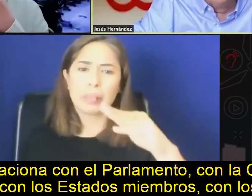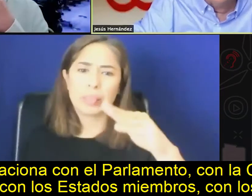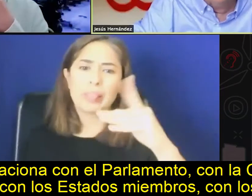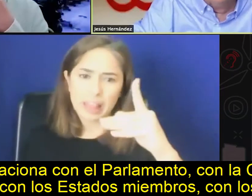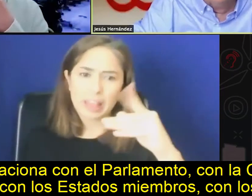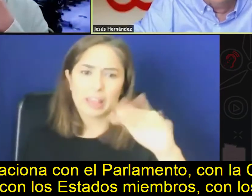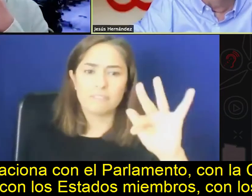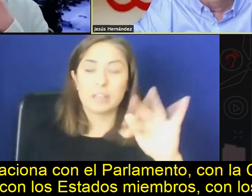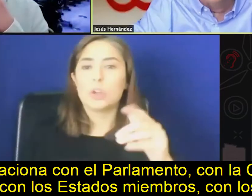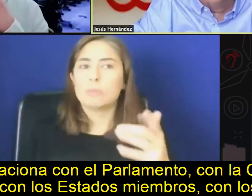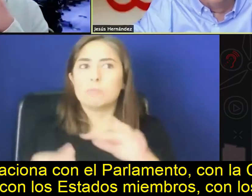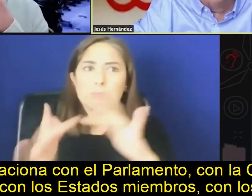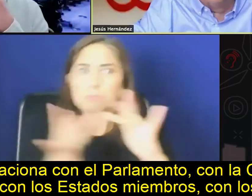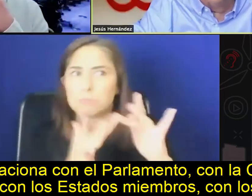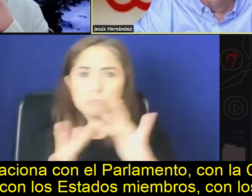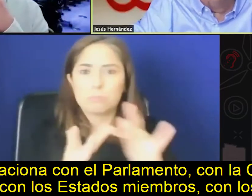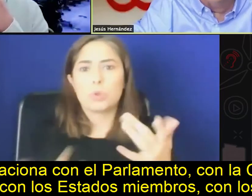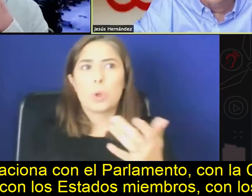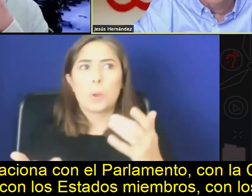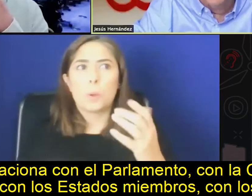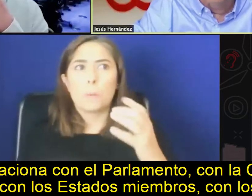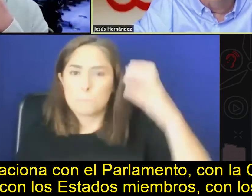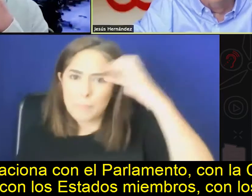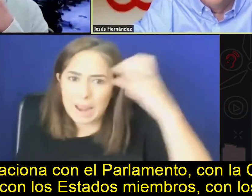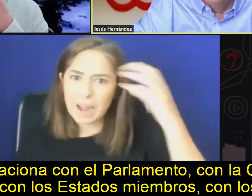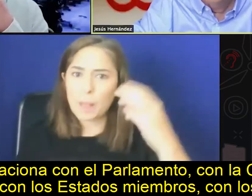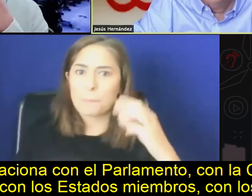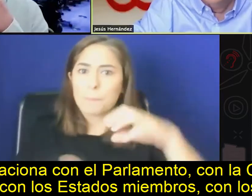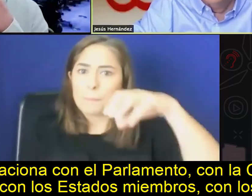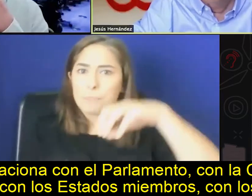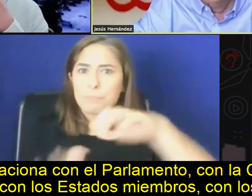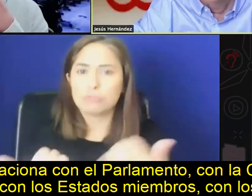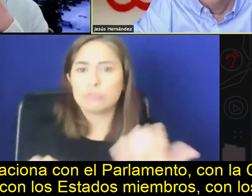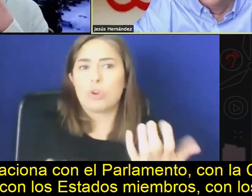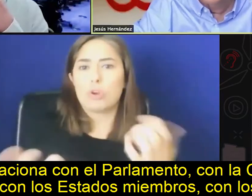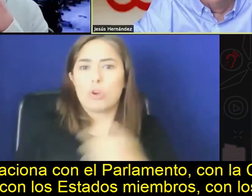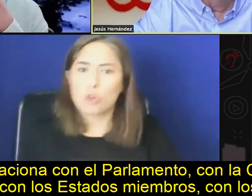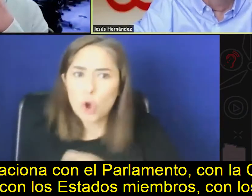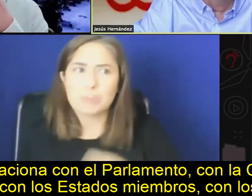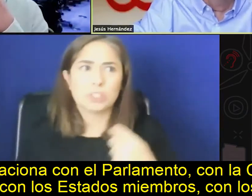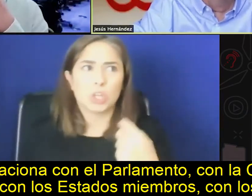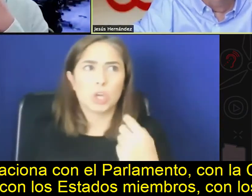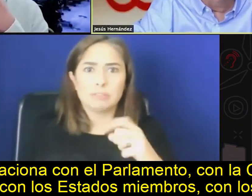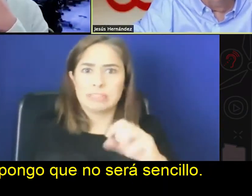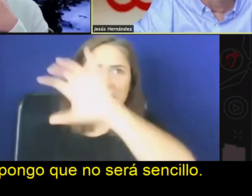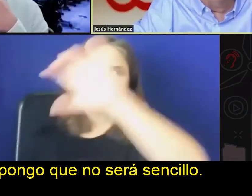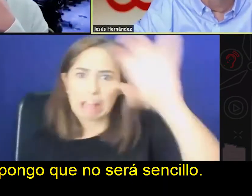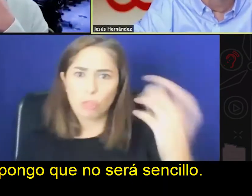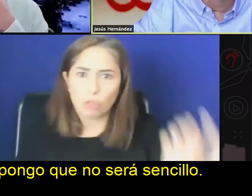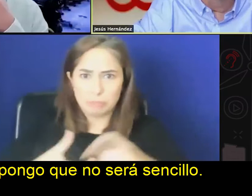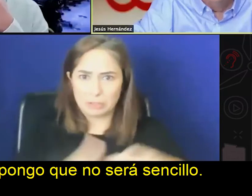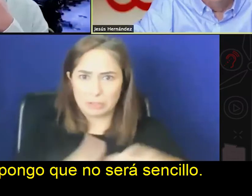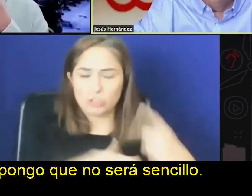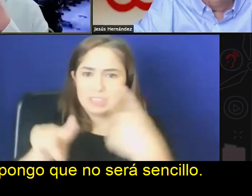con la Comisión, con las diferentes entidades, con los Estados Ujú. miembros, con los diferentes lobbies. Supongo que no será sencillo,